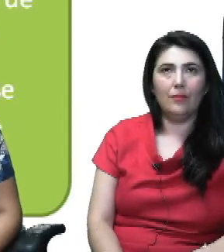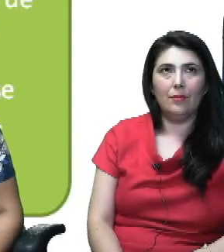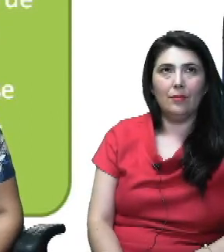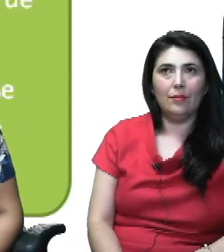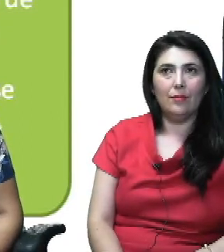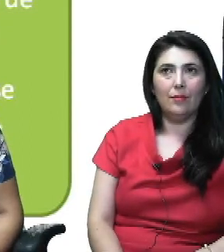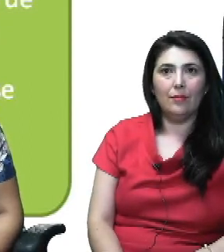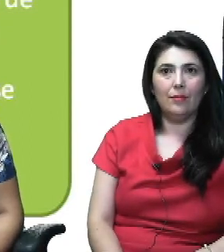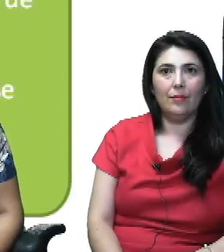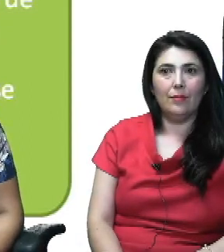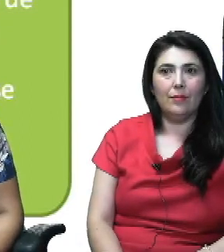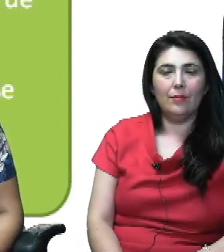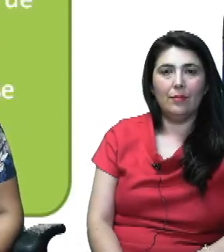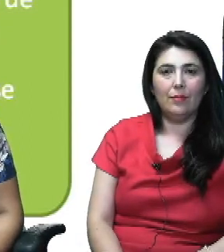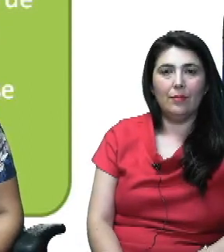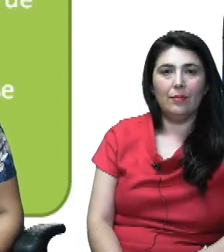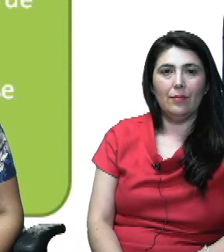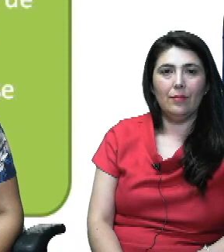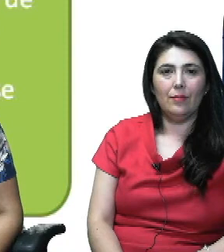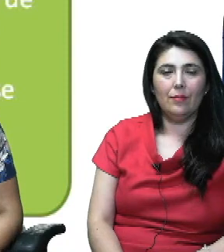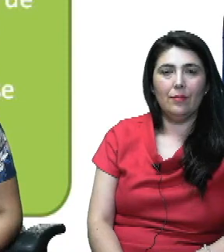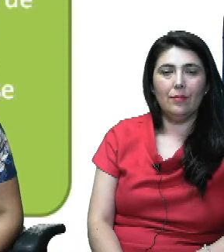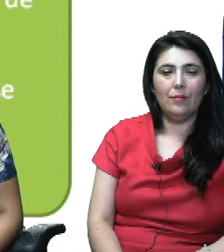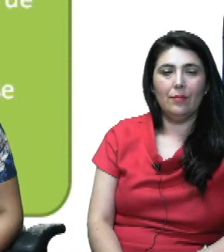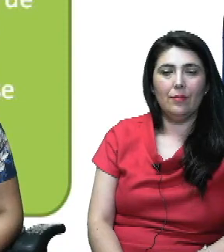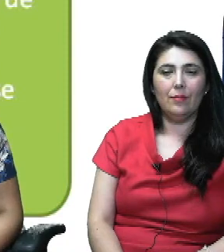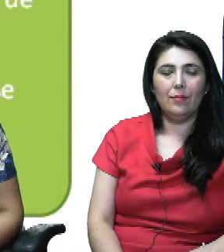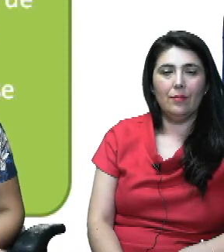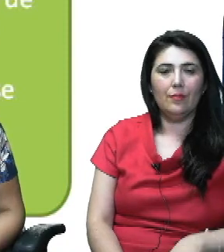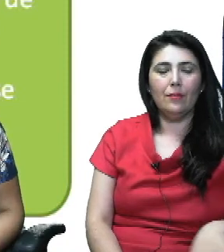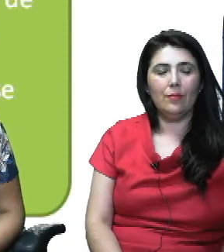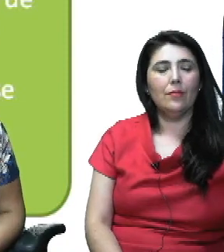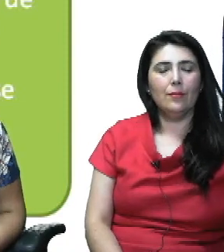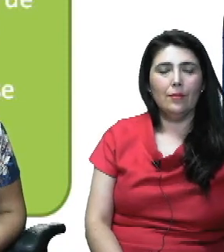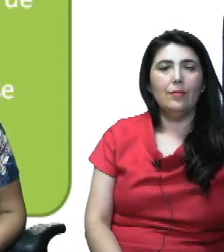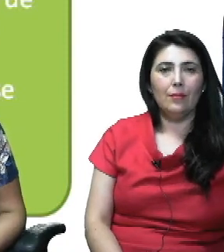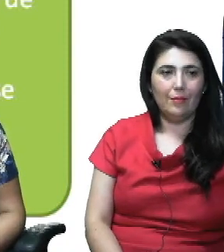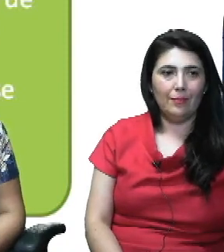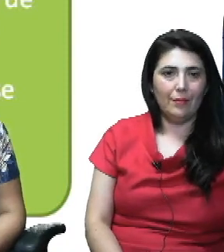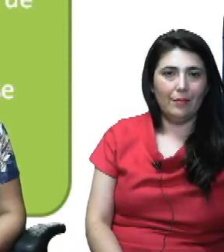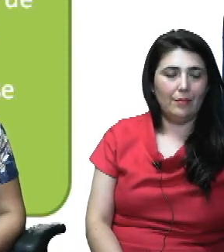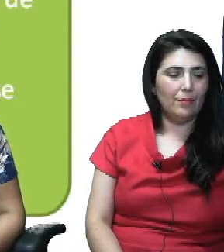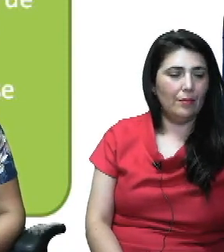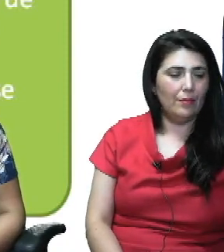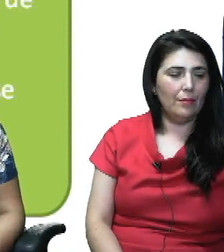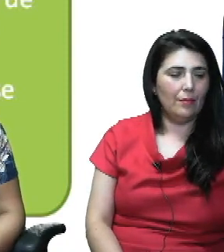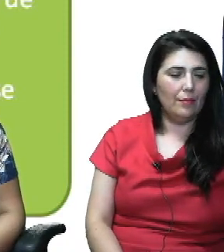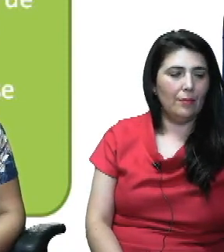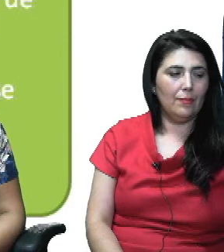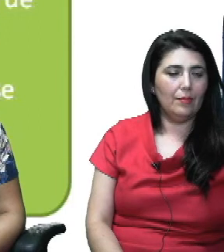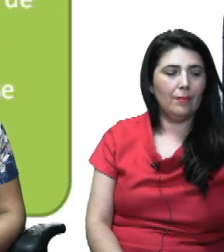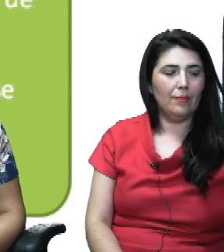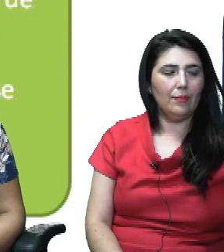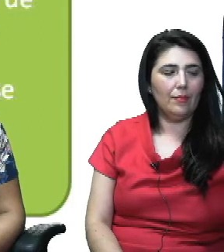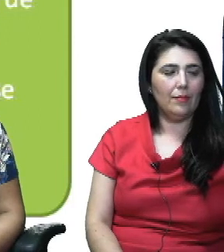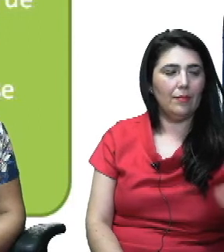sumamente importante y que también nos va a guiar a pensar muy bien las acciones que vamos a realizar, ¿sí? Esto es bien importante a la hora